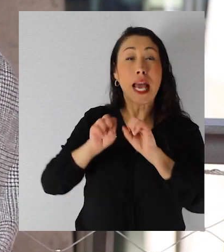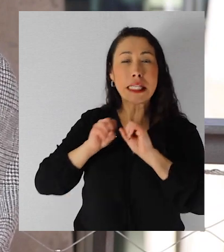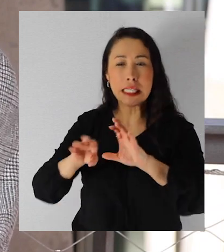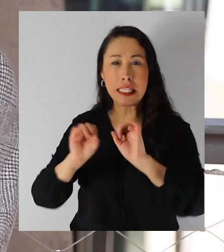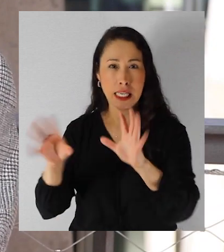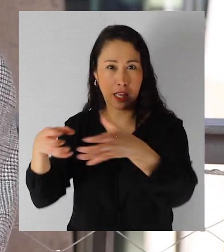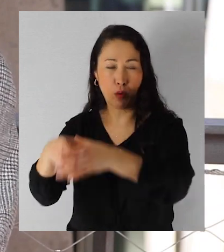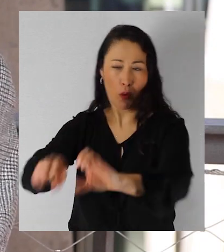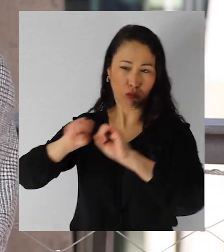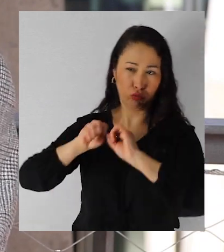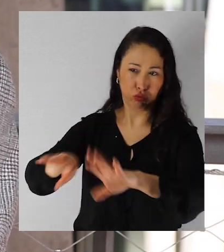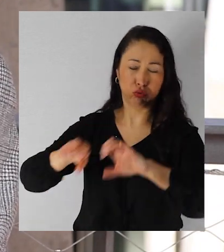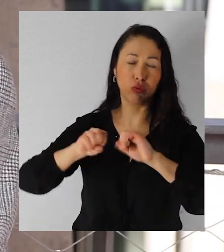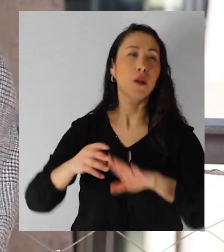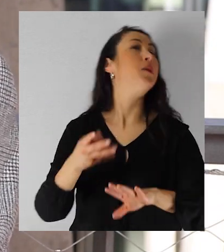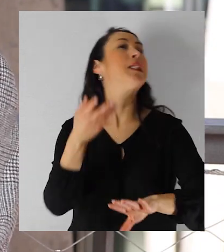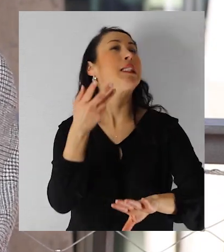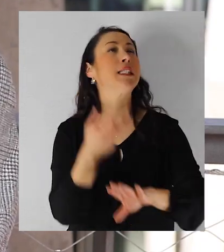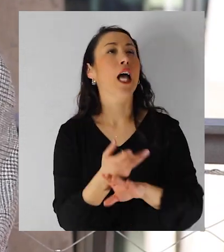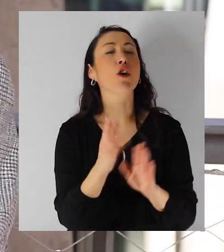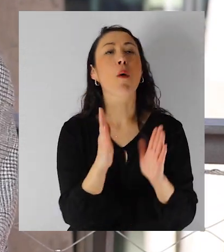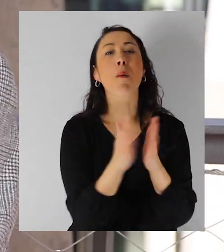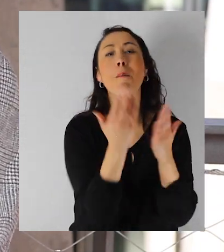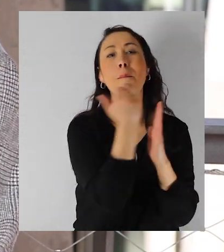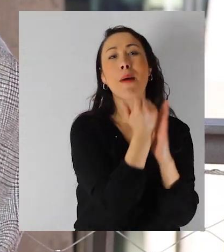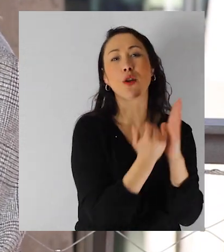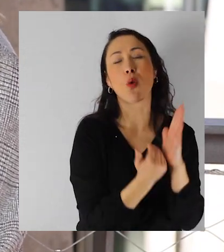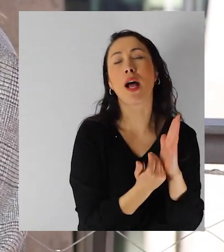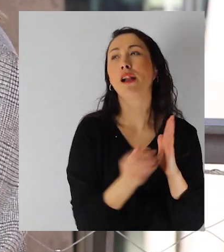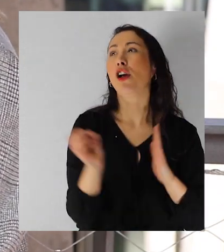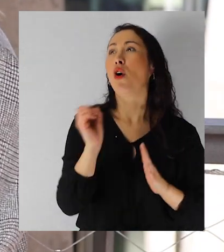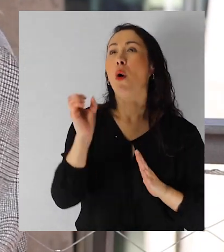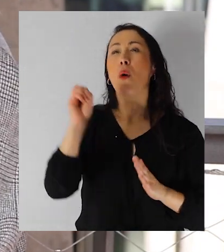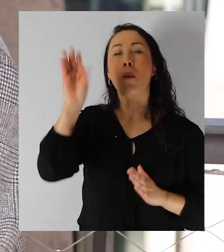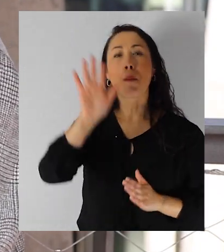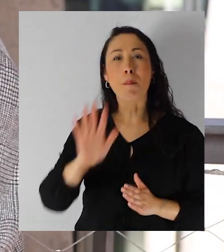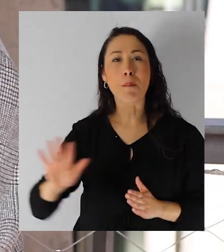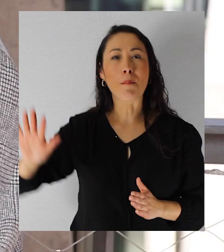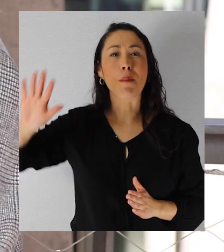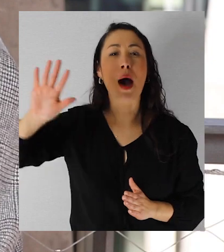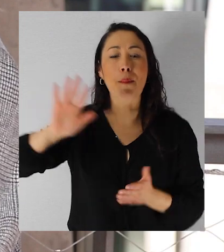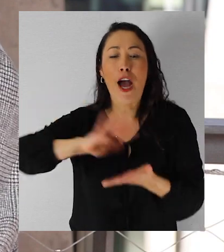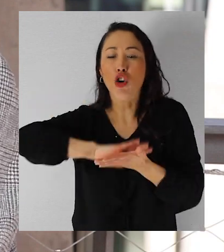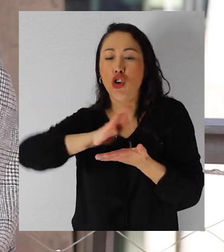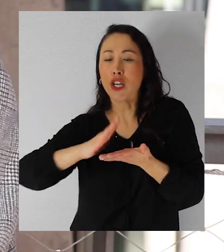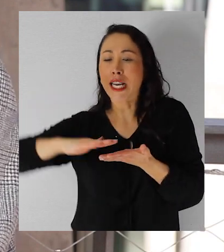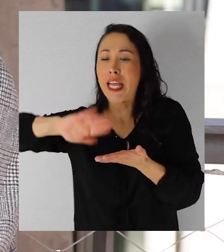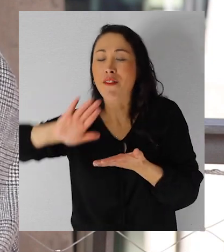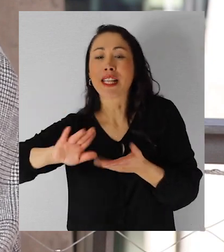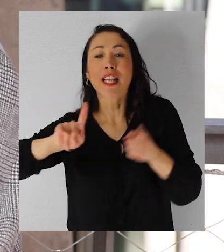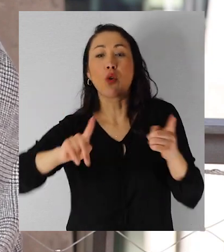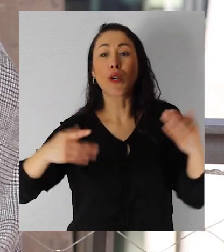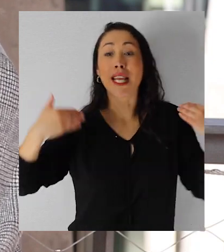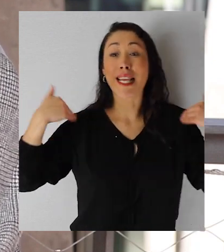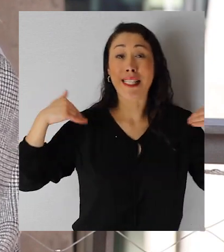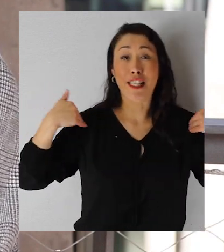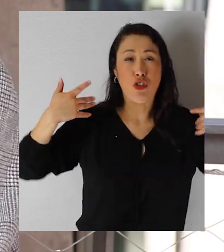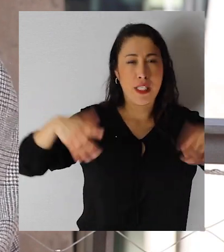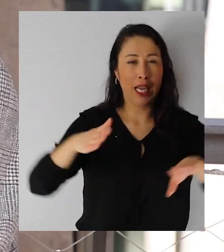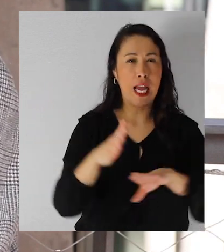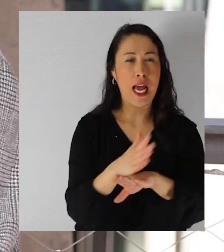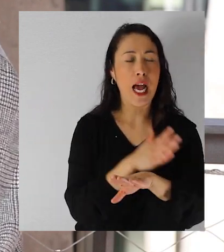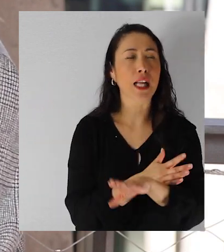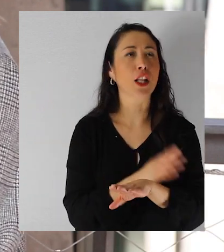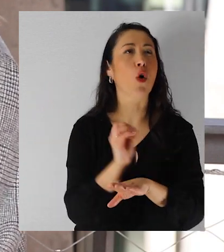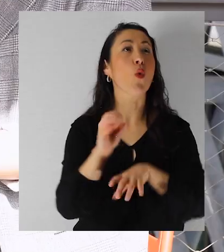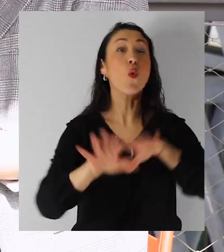hay un manual, un mapa con relieve, si hay un ejercicio que se haya hecho, si hay una actividad